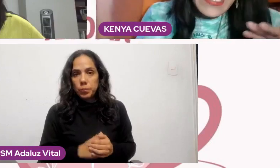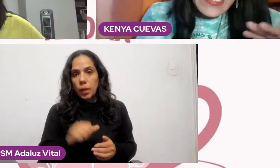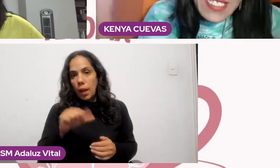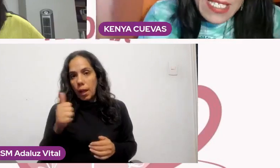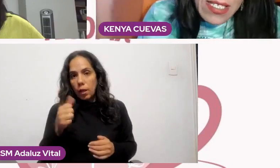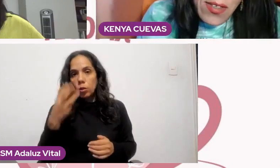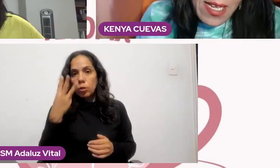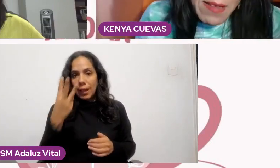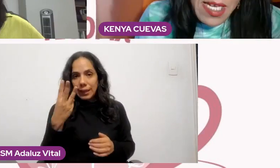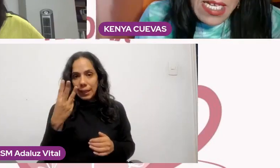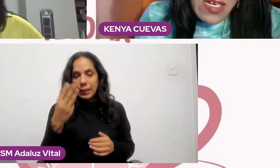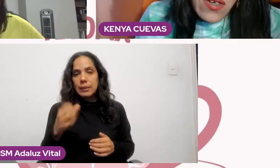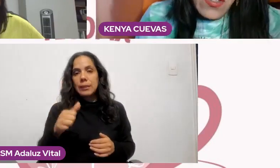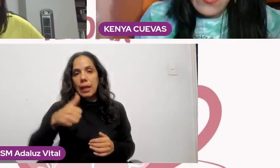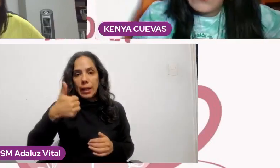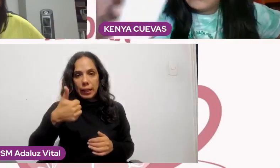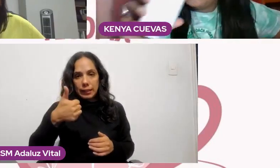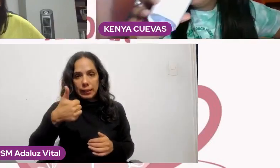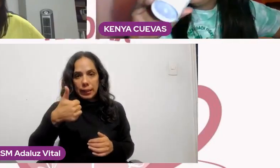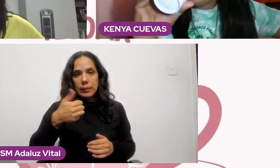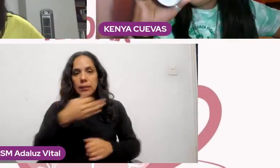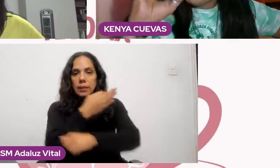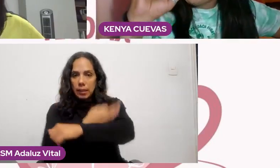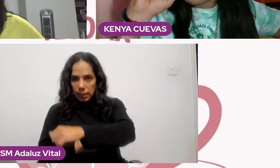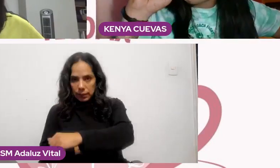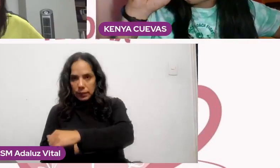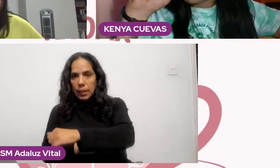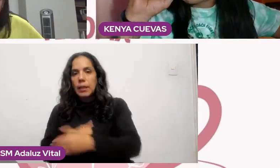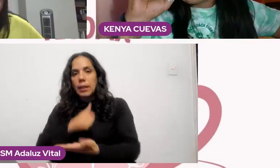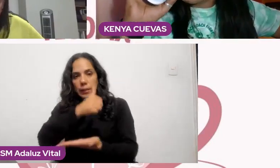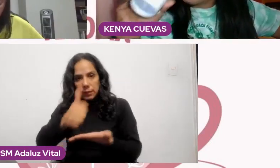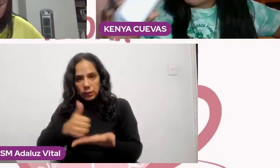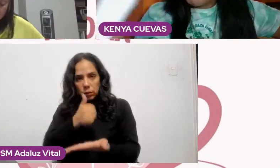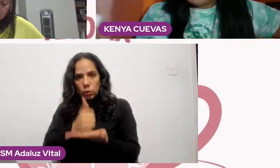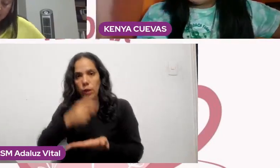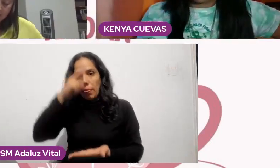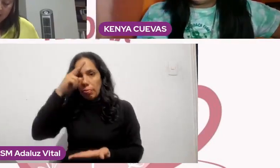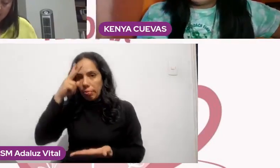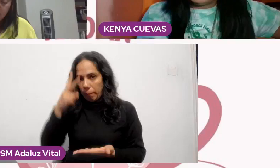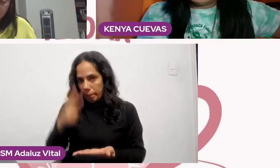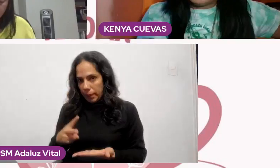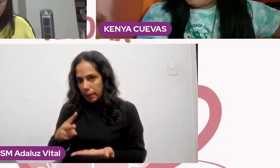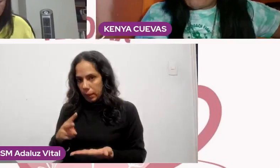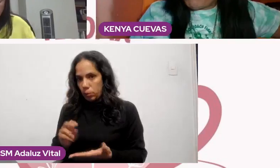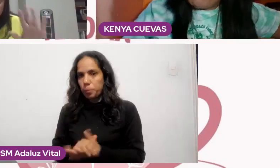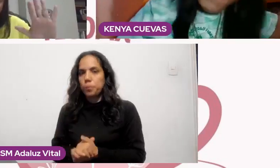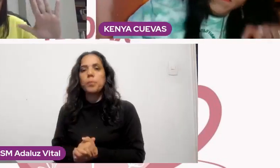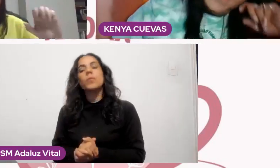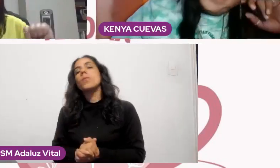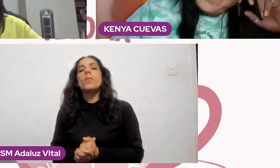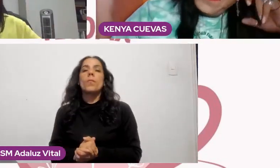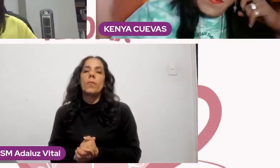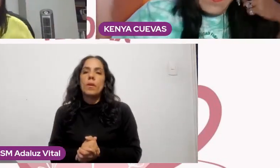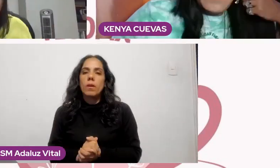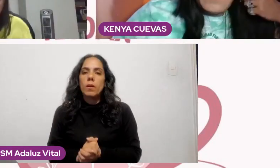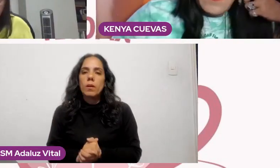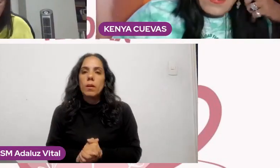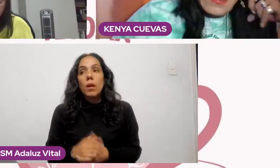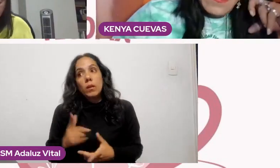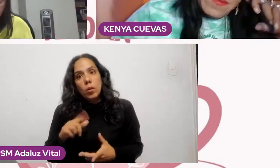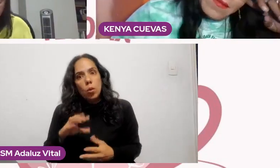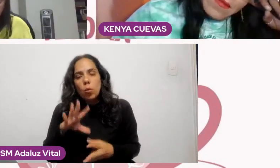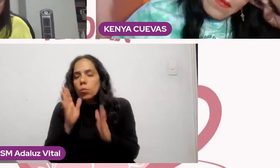Esas son las fechas de Ciudad de México. Ciudad de México y bueno, pues también en 5 estados se